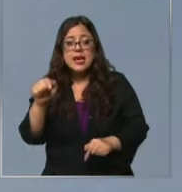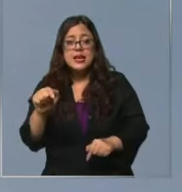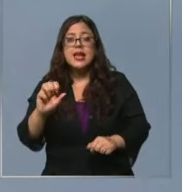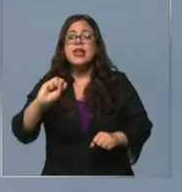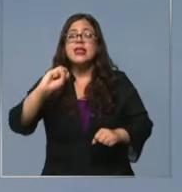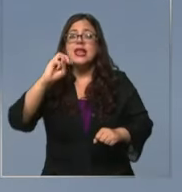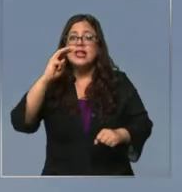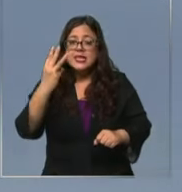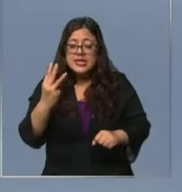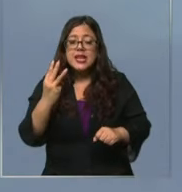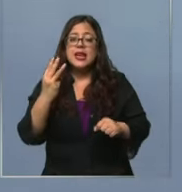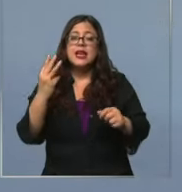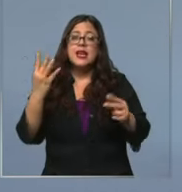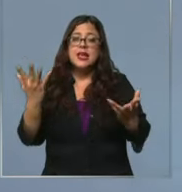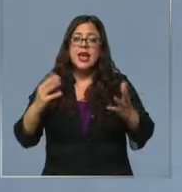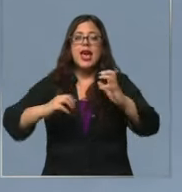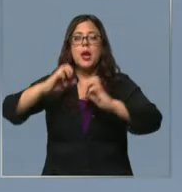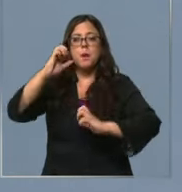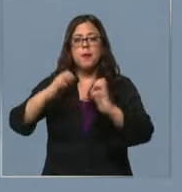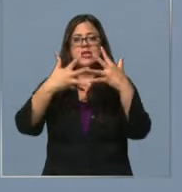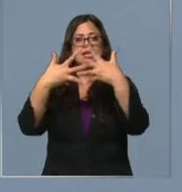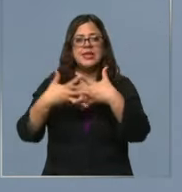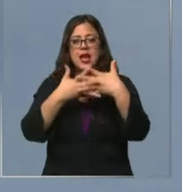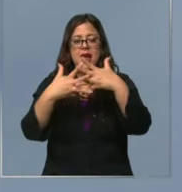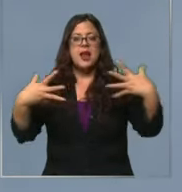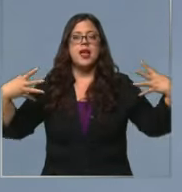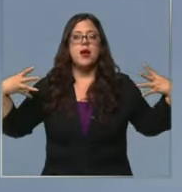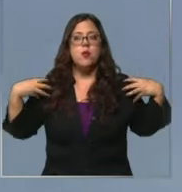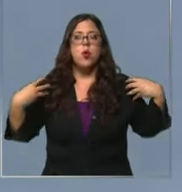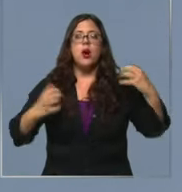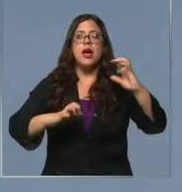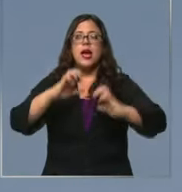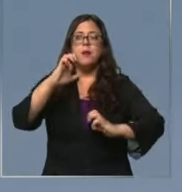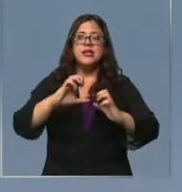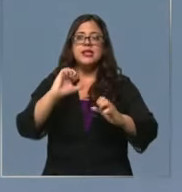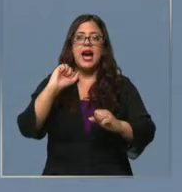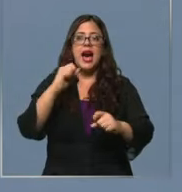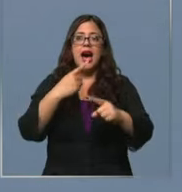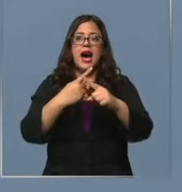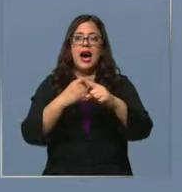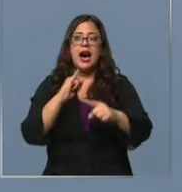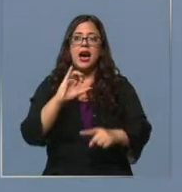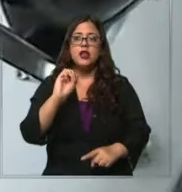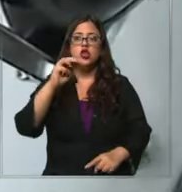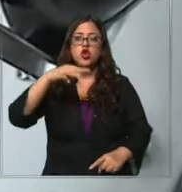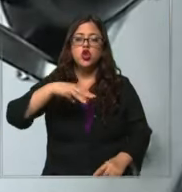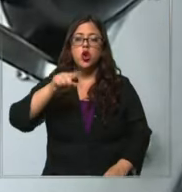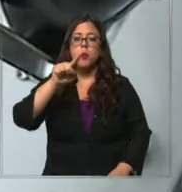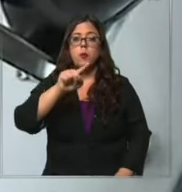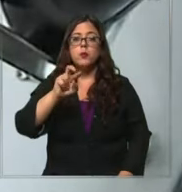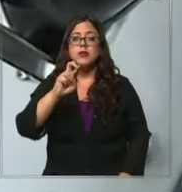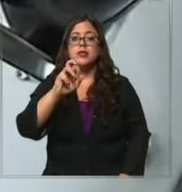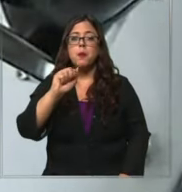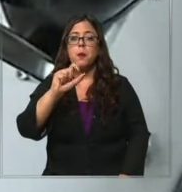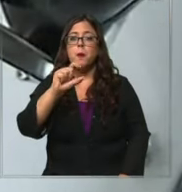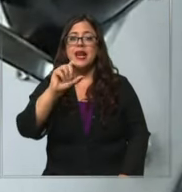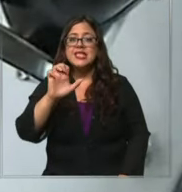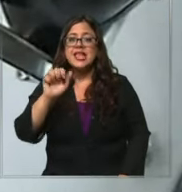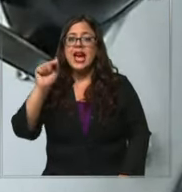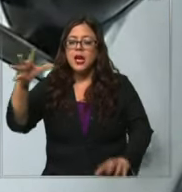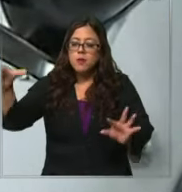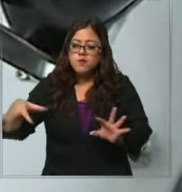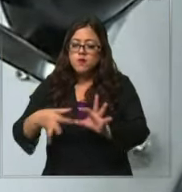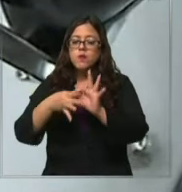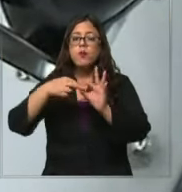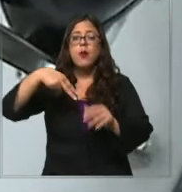tercera que organiza una empresa estadounidense, la empresa Axiom Space, que lo realizó todo esto en conjunto con la NASA